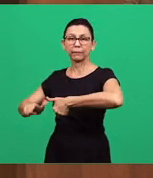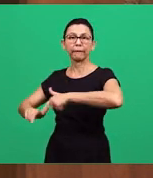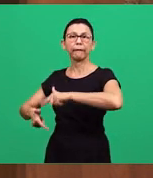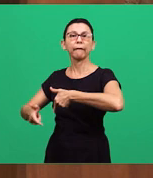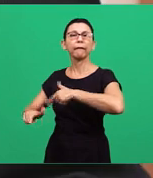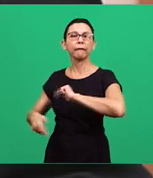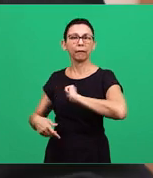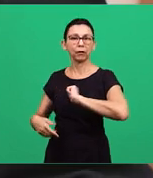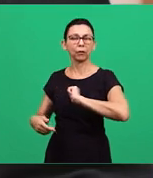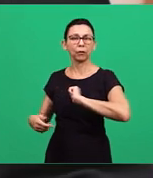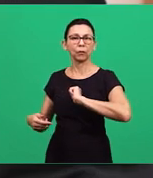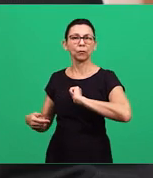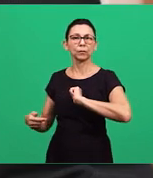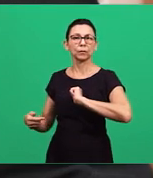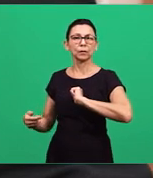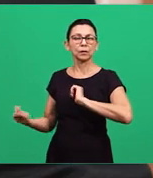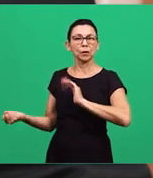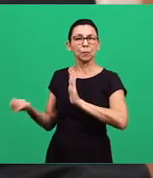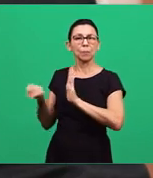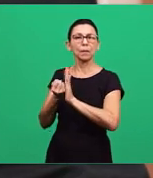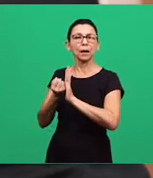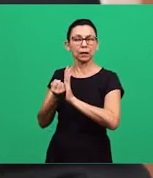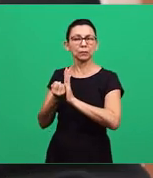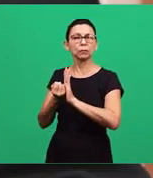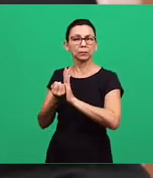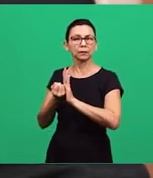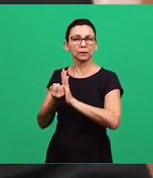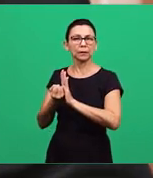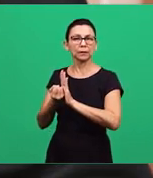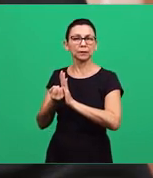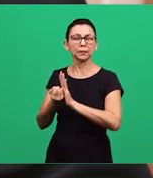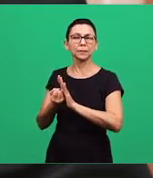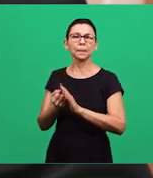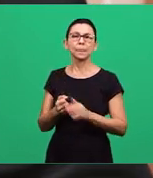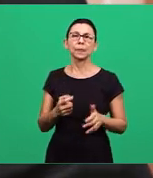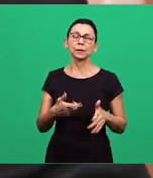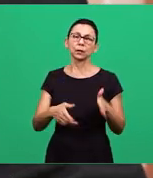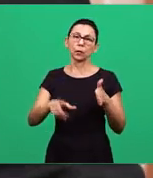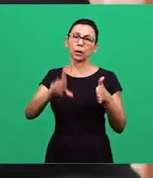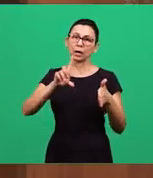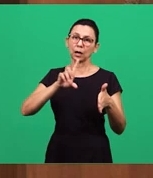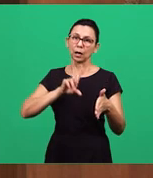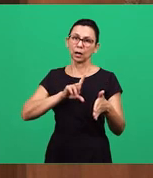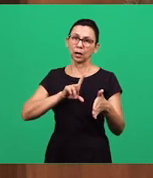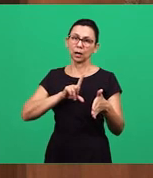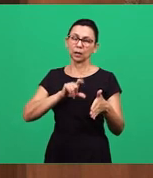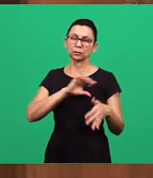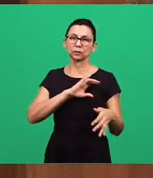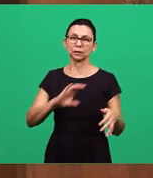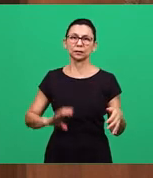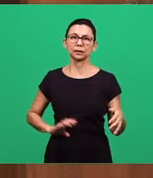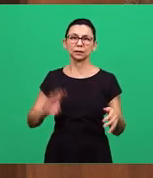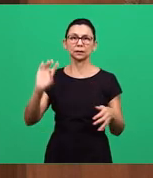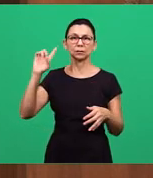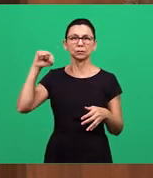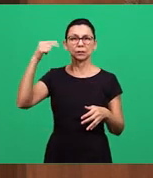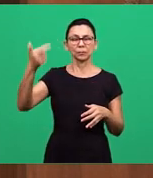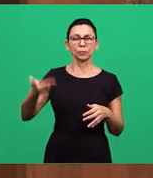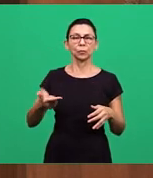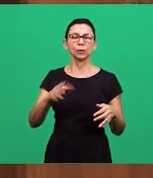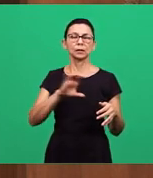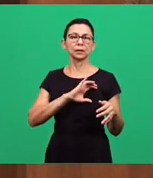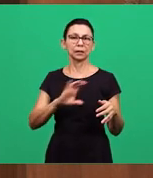un marco, sería un marco cronológico. Por eso hablamos antes de Cristo y después de Cristo. Marcó